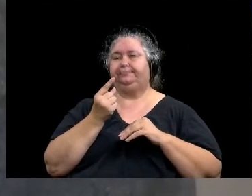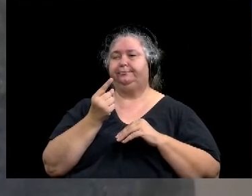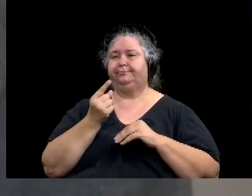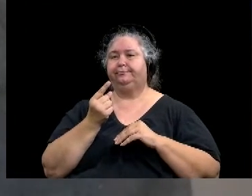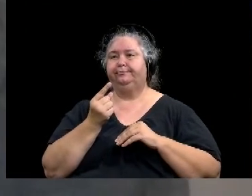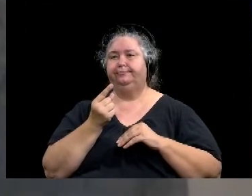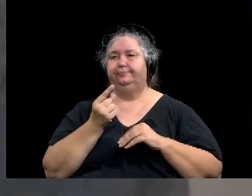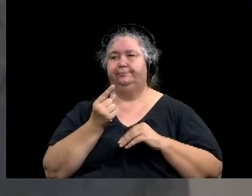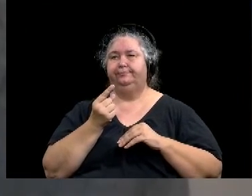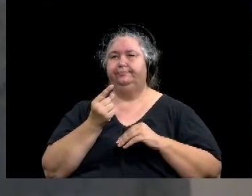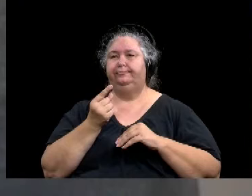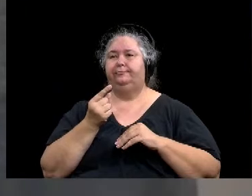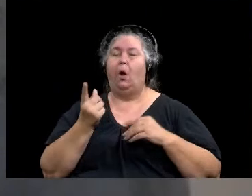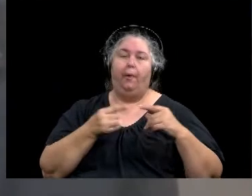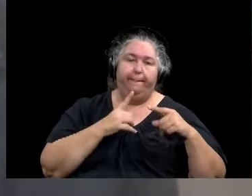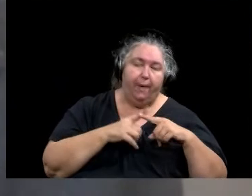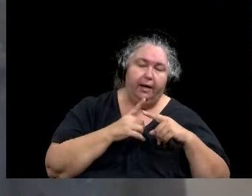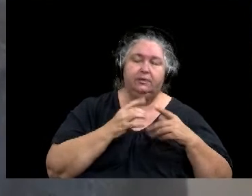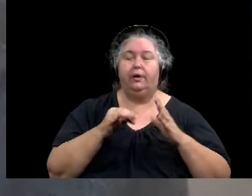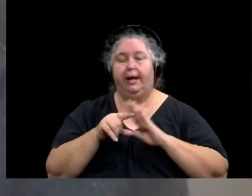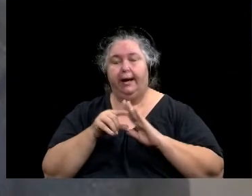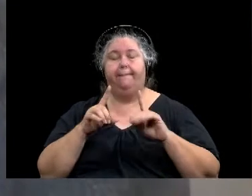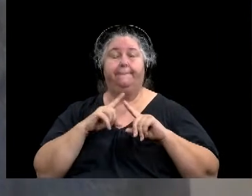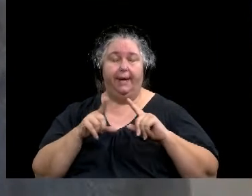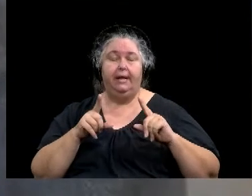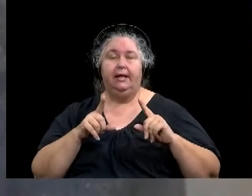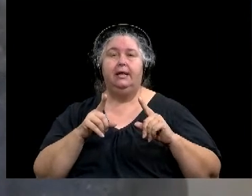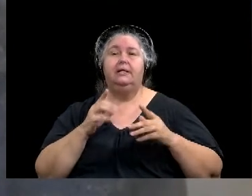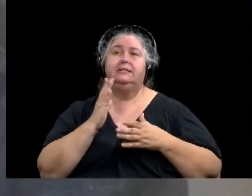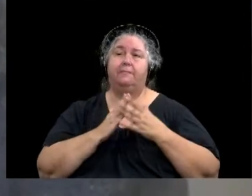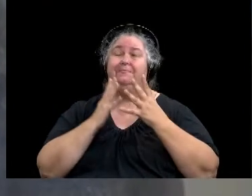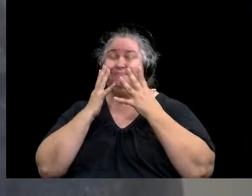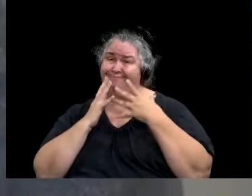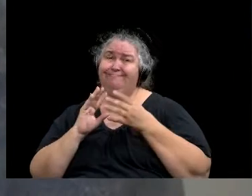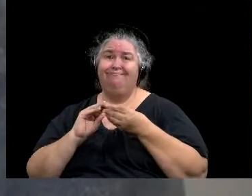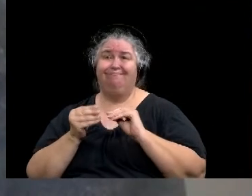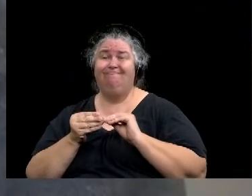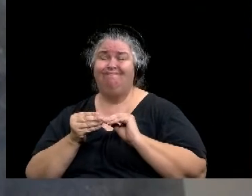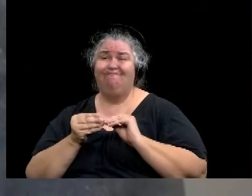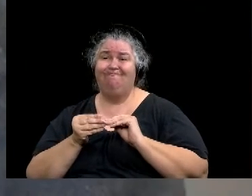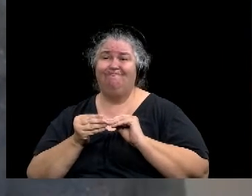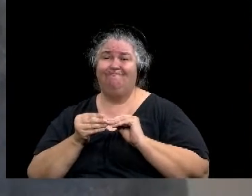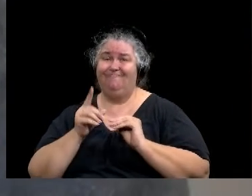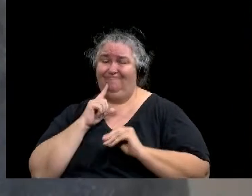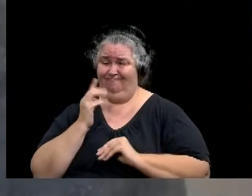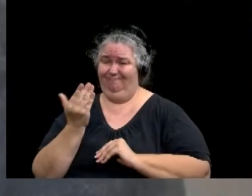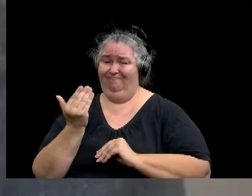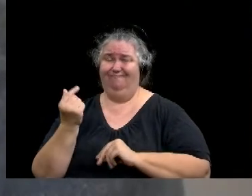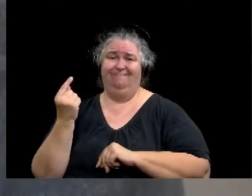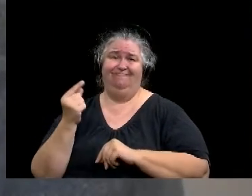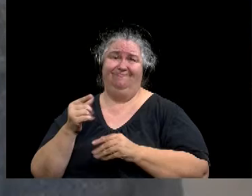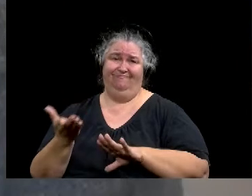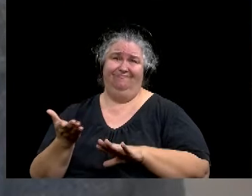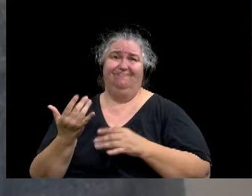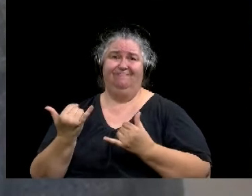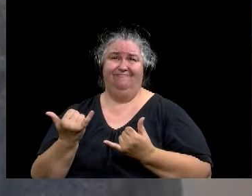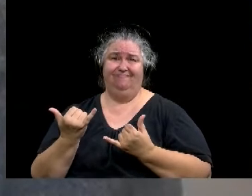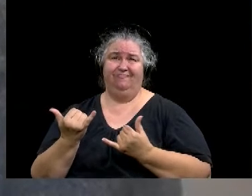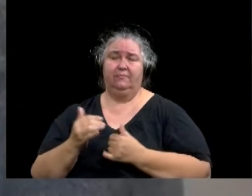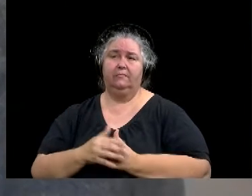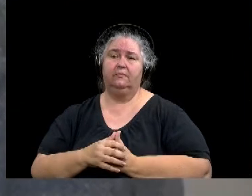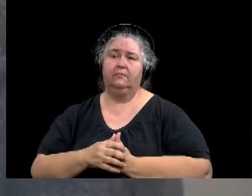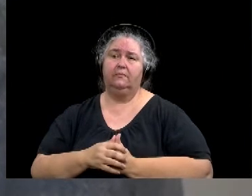garantizada o asegurado y es el número muy tristes